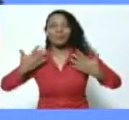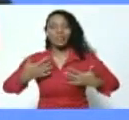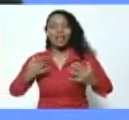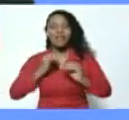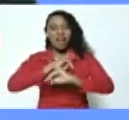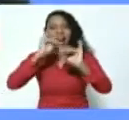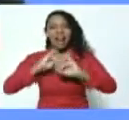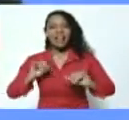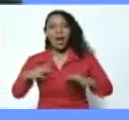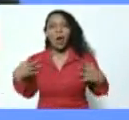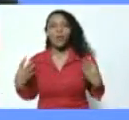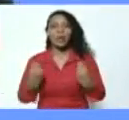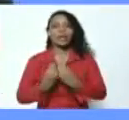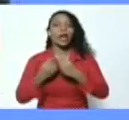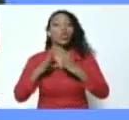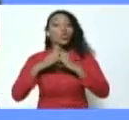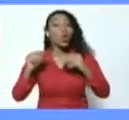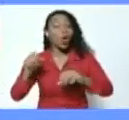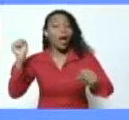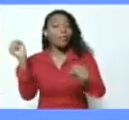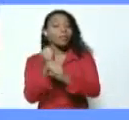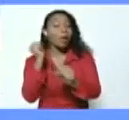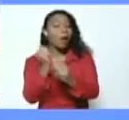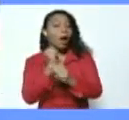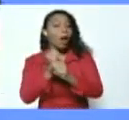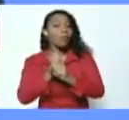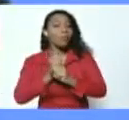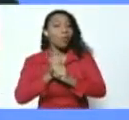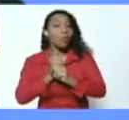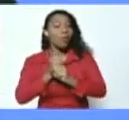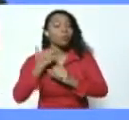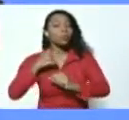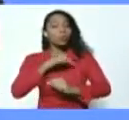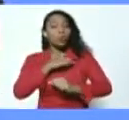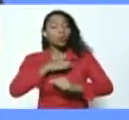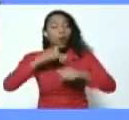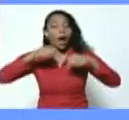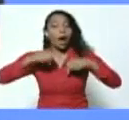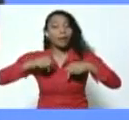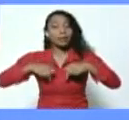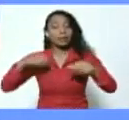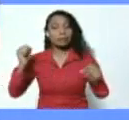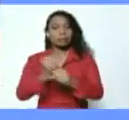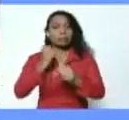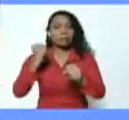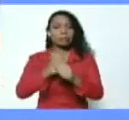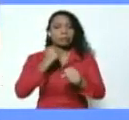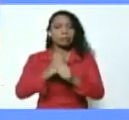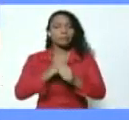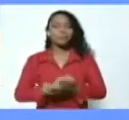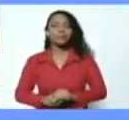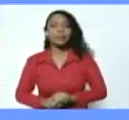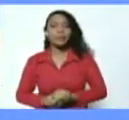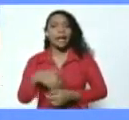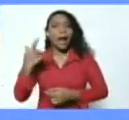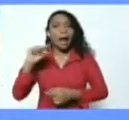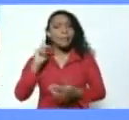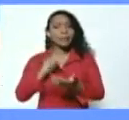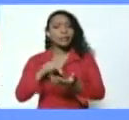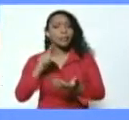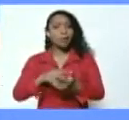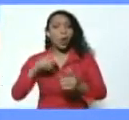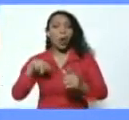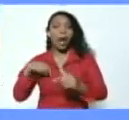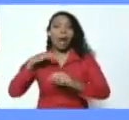las compañeras, todos los que han trabajado, los que hemos trabajado, las que han estado